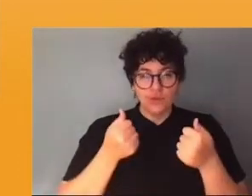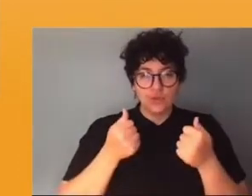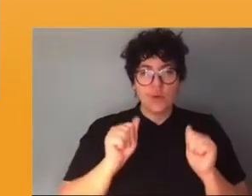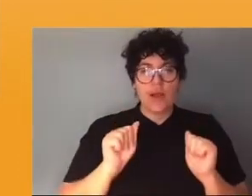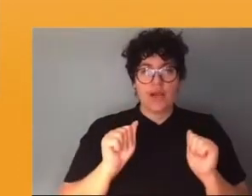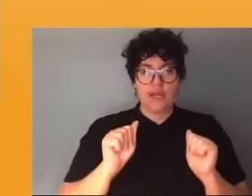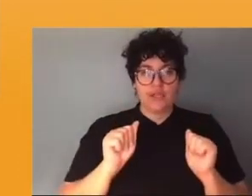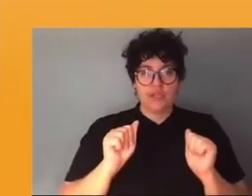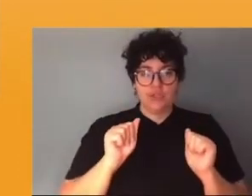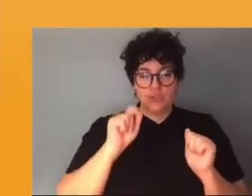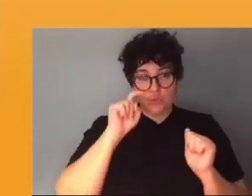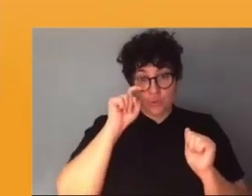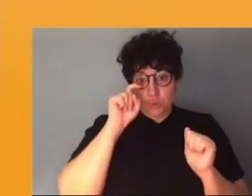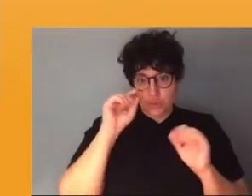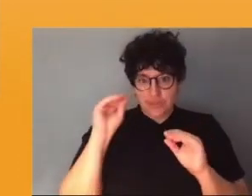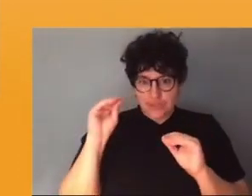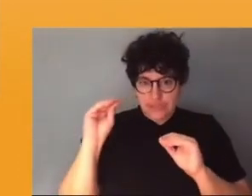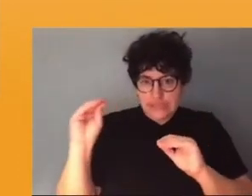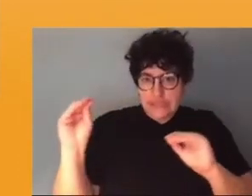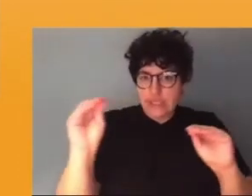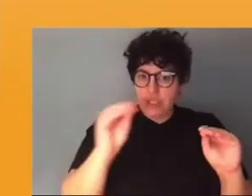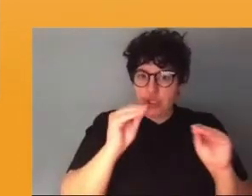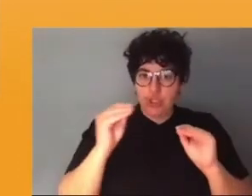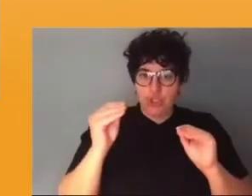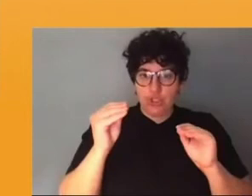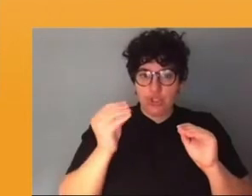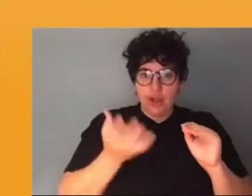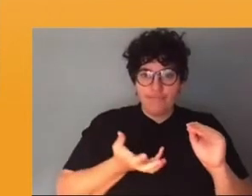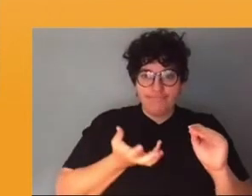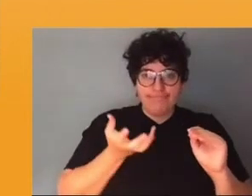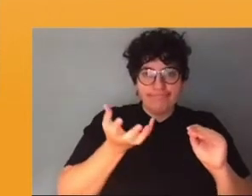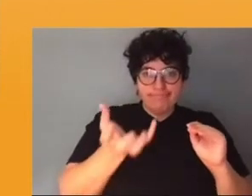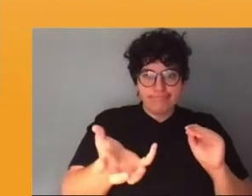enseñar o de comunicar